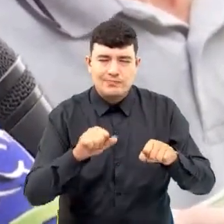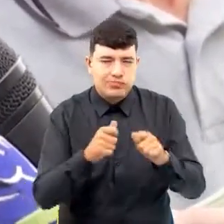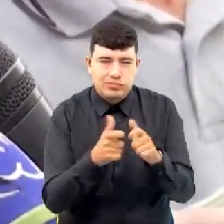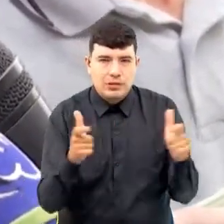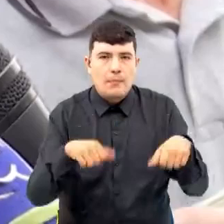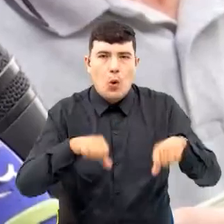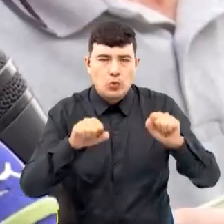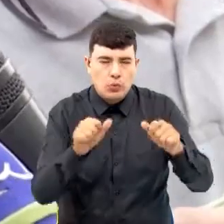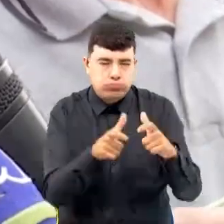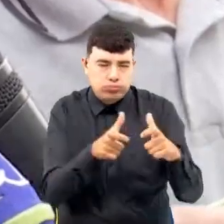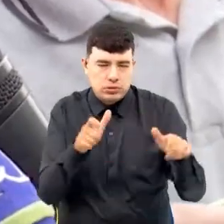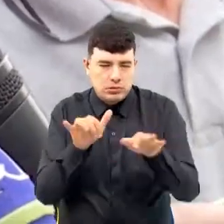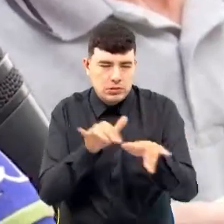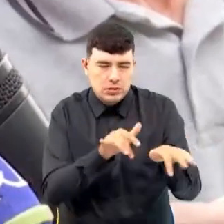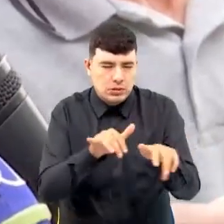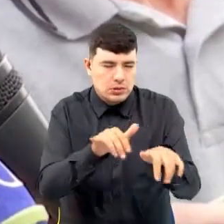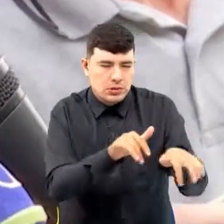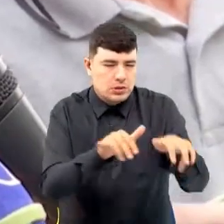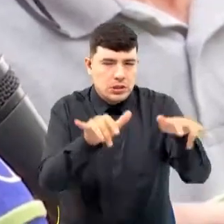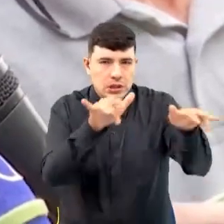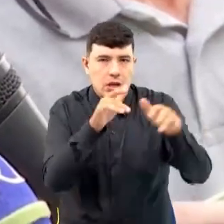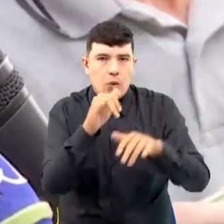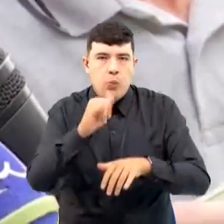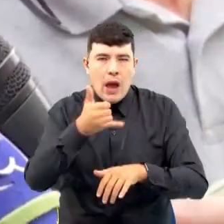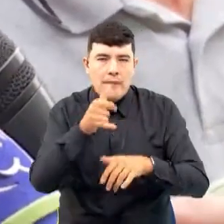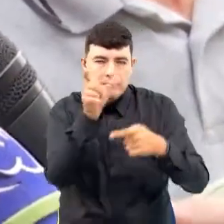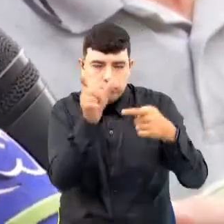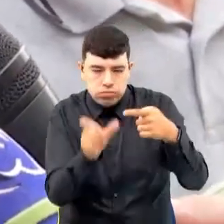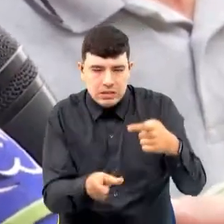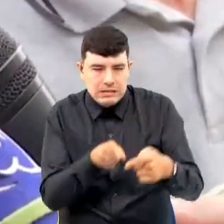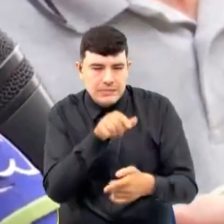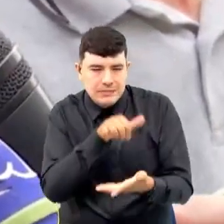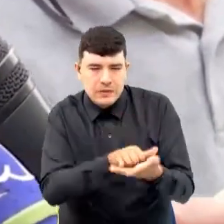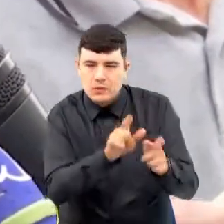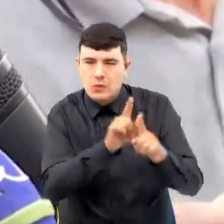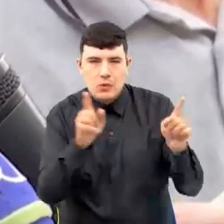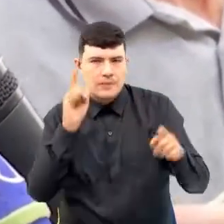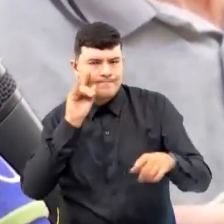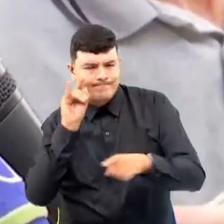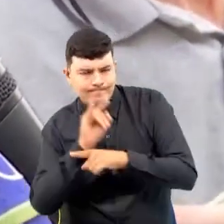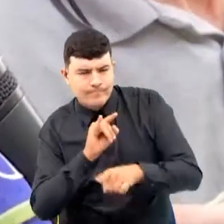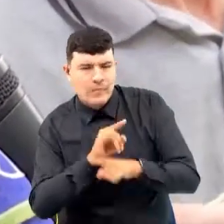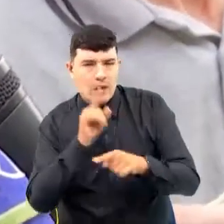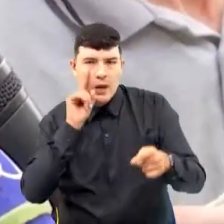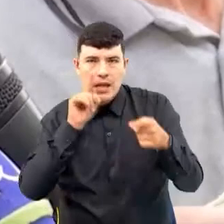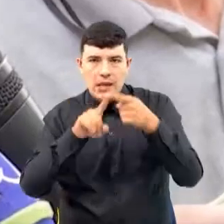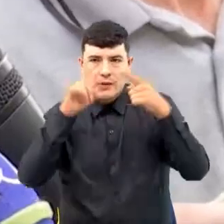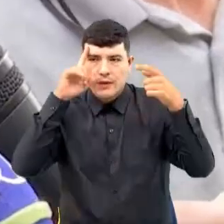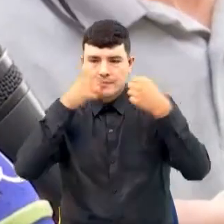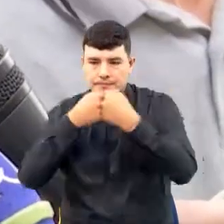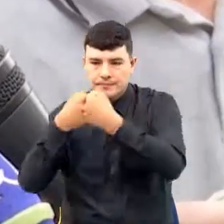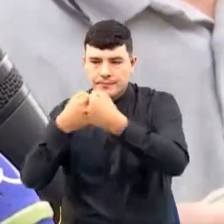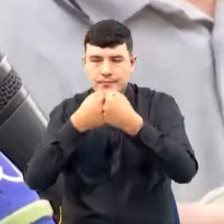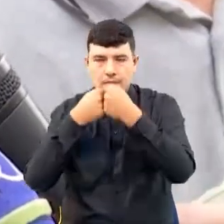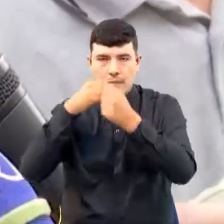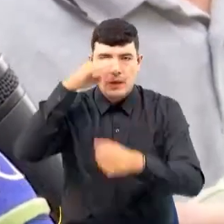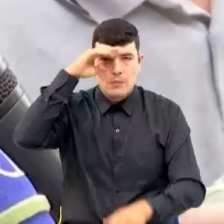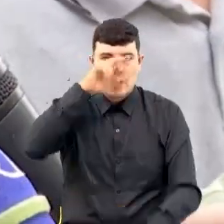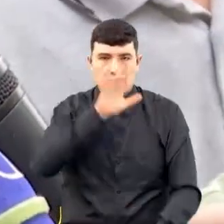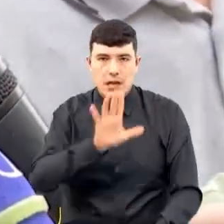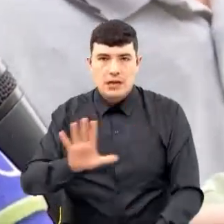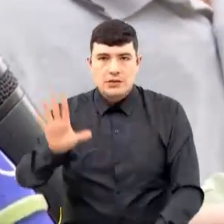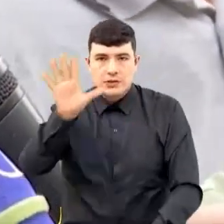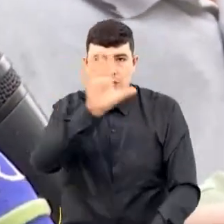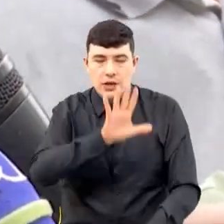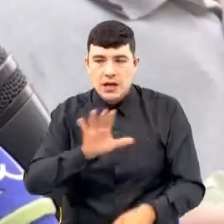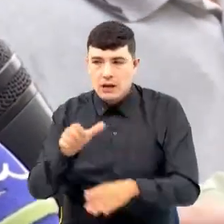perturba la tranquilidad de los habitantes. Por eso hacemos un llamado para que se vuelvan a revivir esos convenios con los alcaldes del área metropolitana